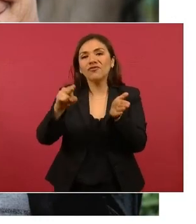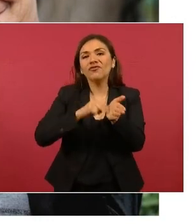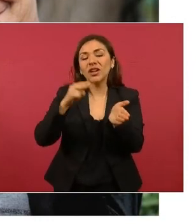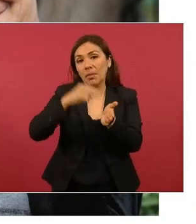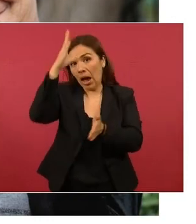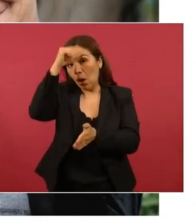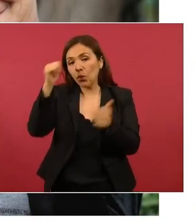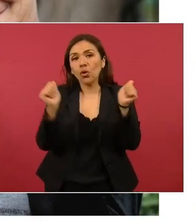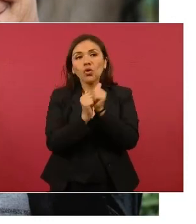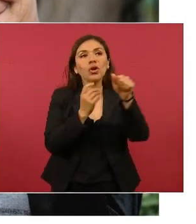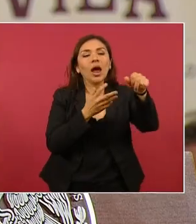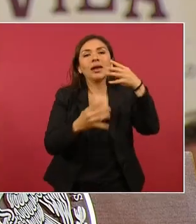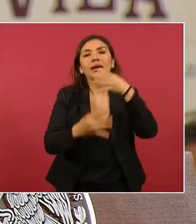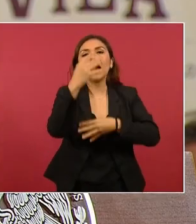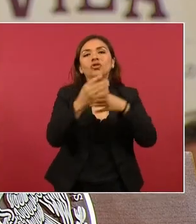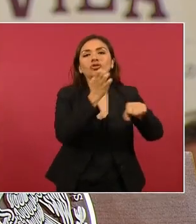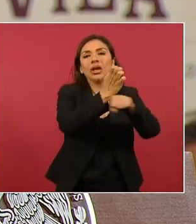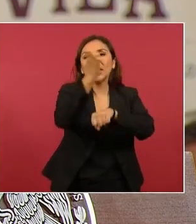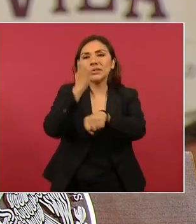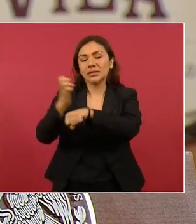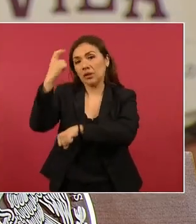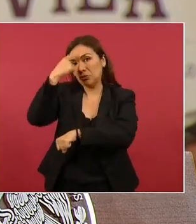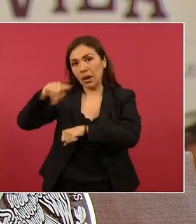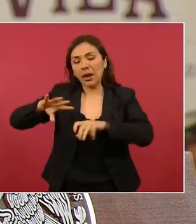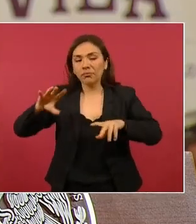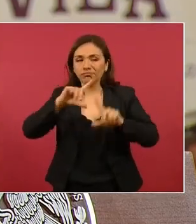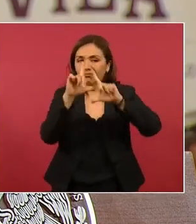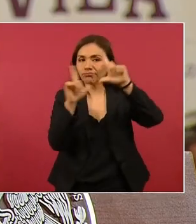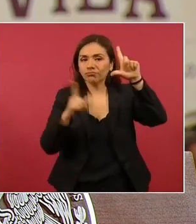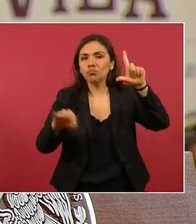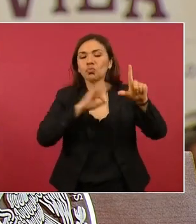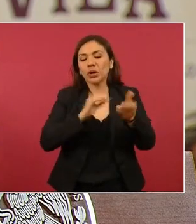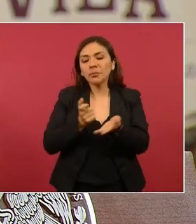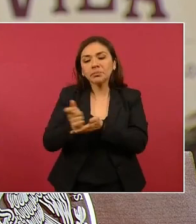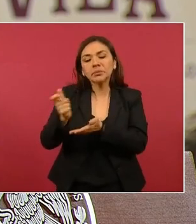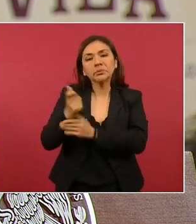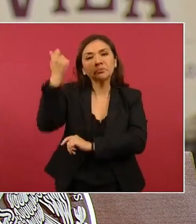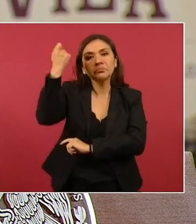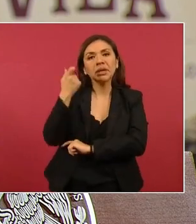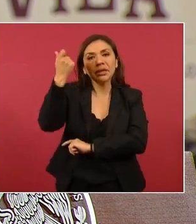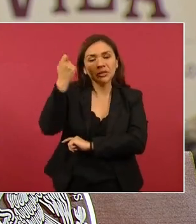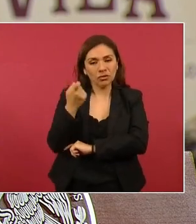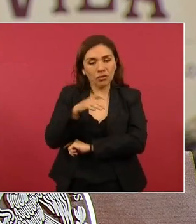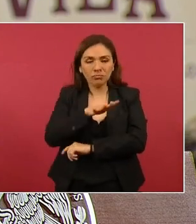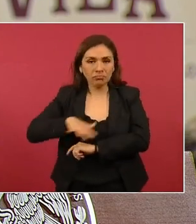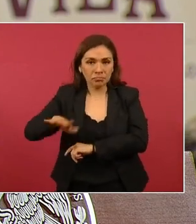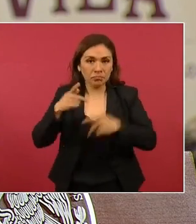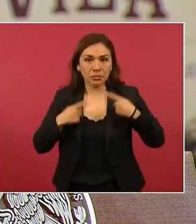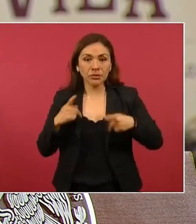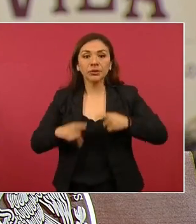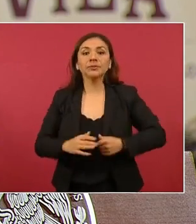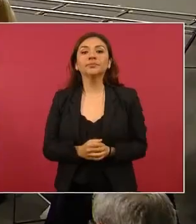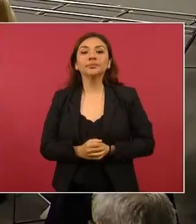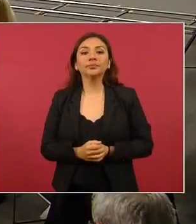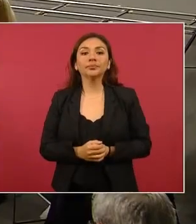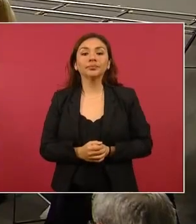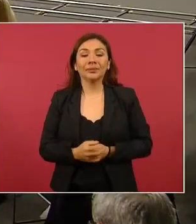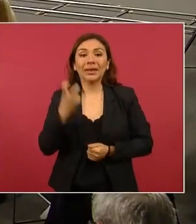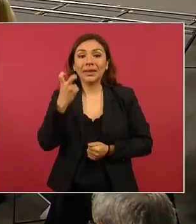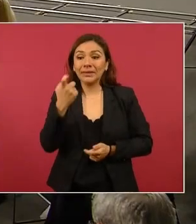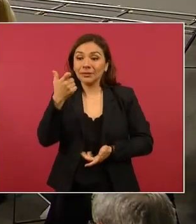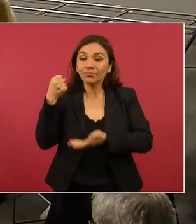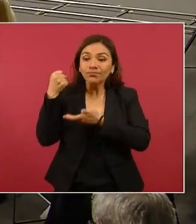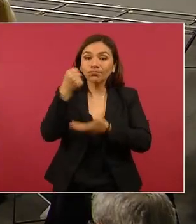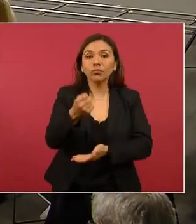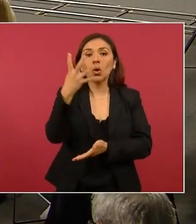14 estados de la República para tener esta pensión de carácter universal. La inversión social